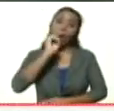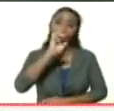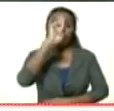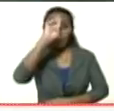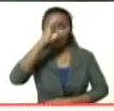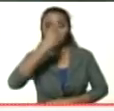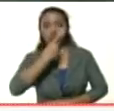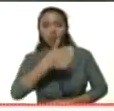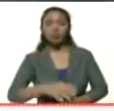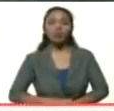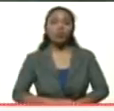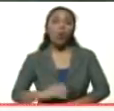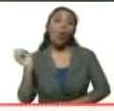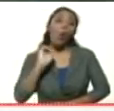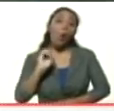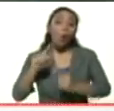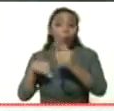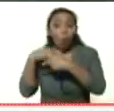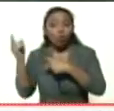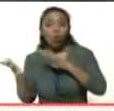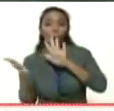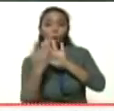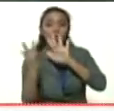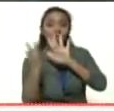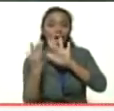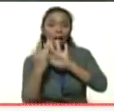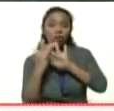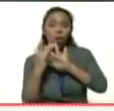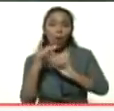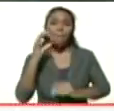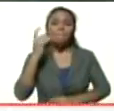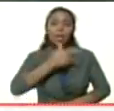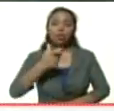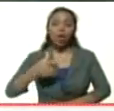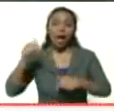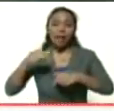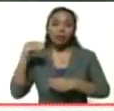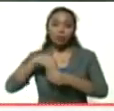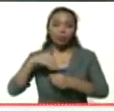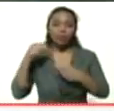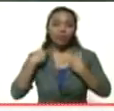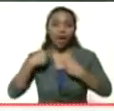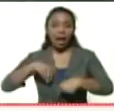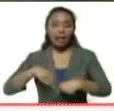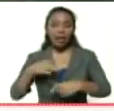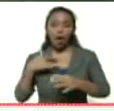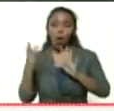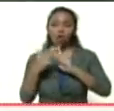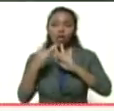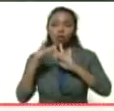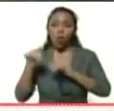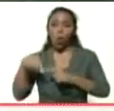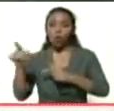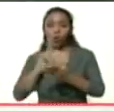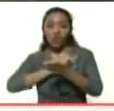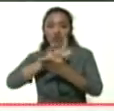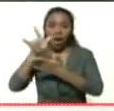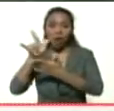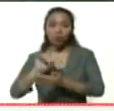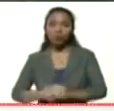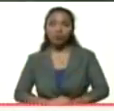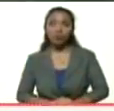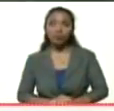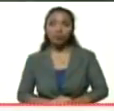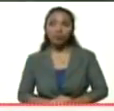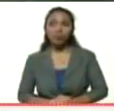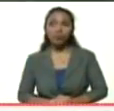República Dominicana, o son contactos de personas que viven aquí que estuvieron en contacto con viajeros.